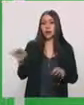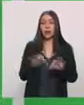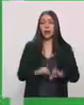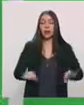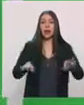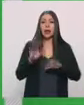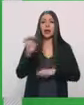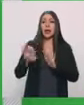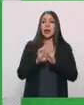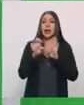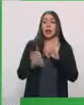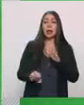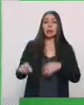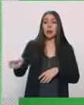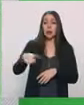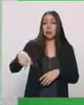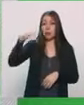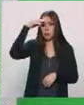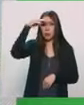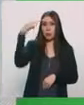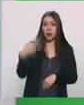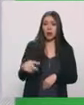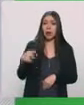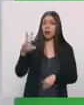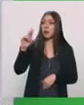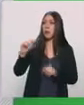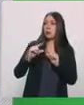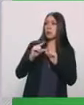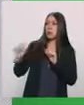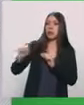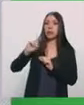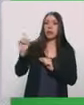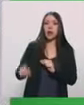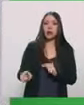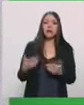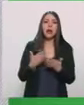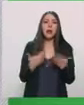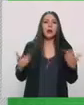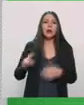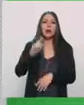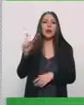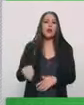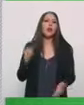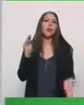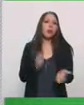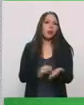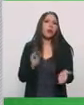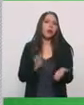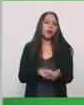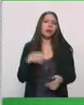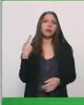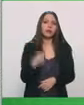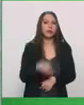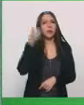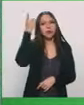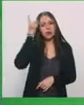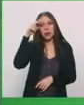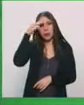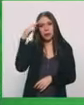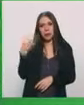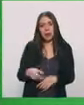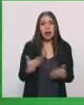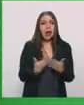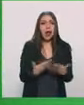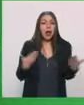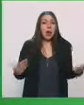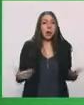si el ejército mexicano no se hubiera retirado de Texas seguiría siendo mexicana, y hoy por hoy, por ejemplo, México no